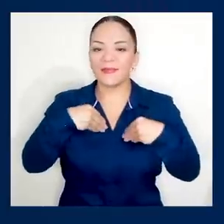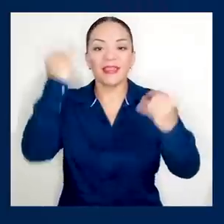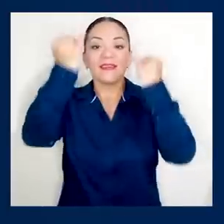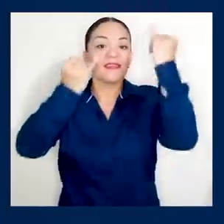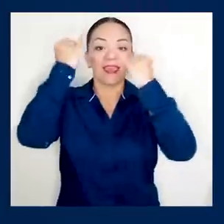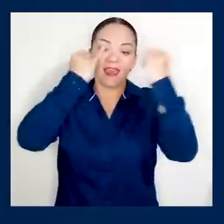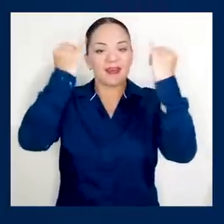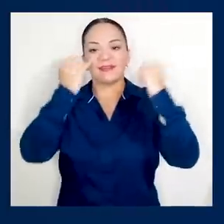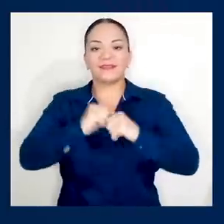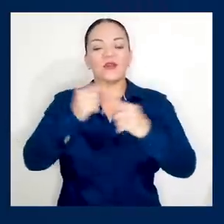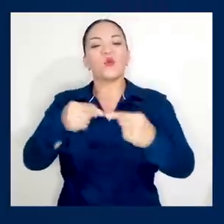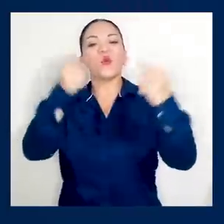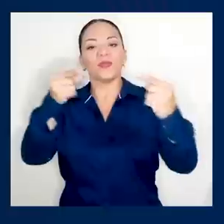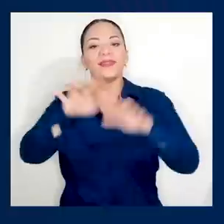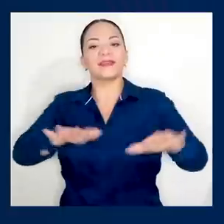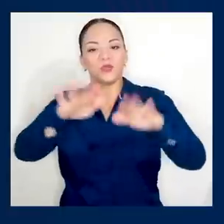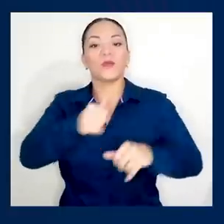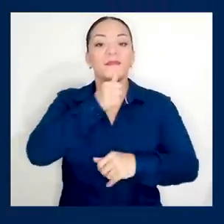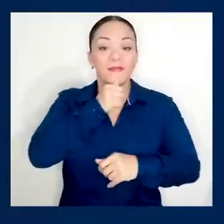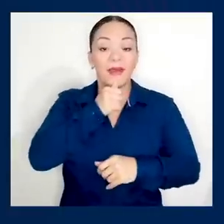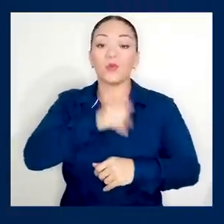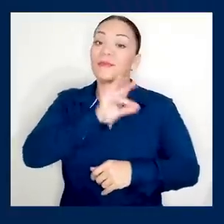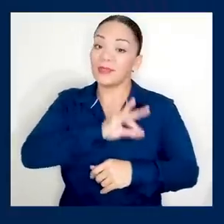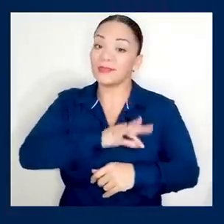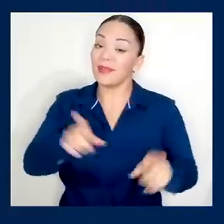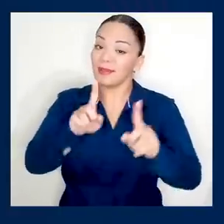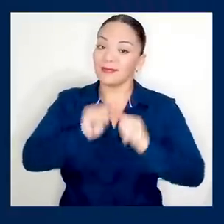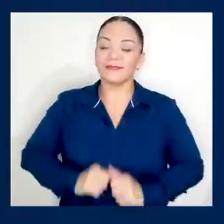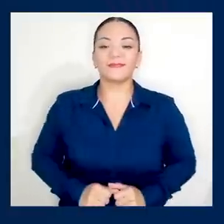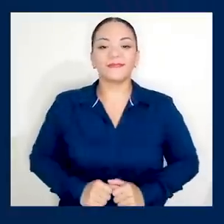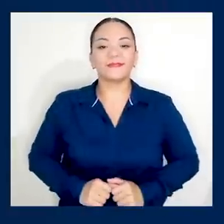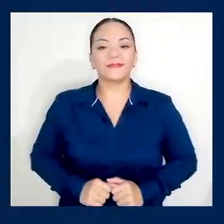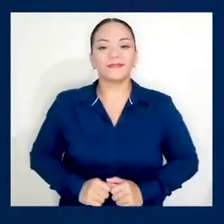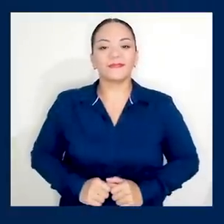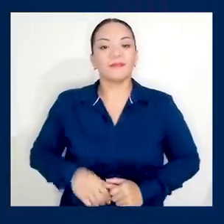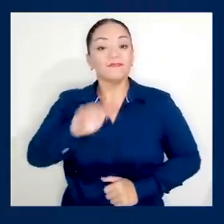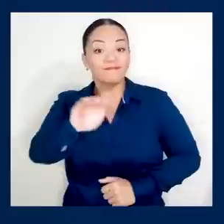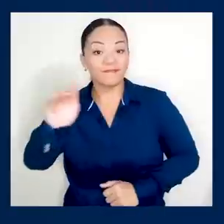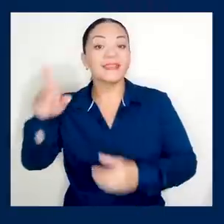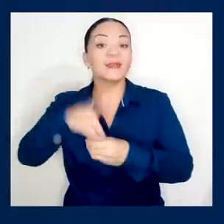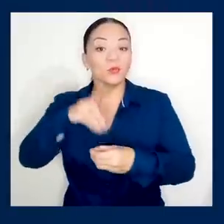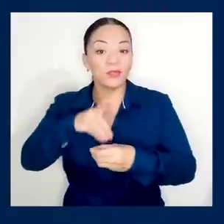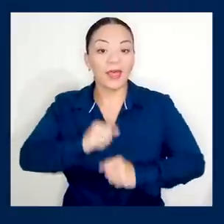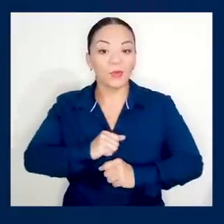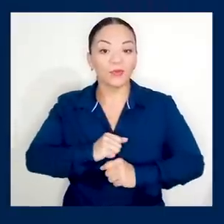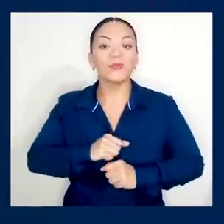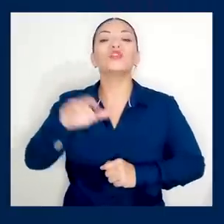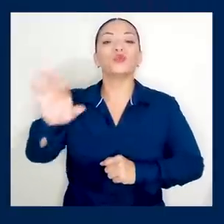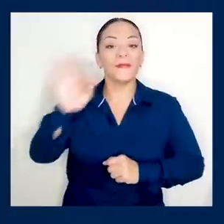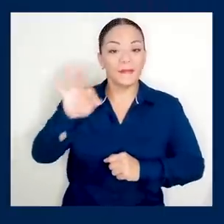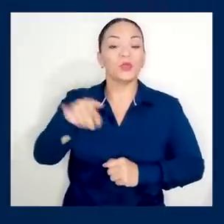ideologías que van contra el sector privado y el bienestar. Señores diputados, los